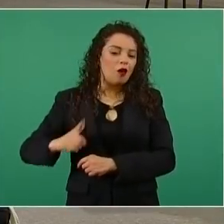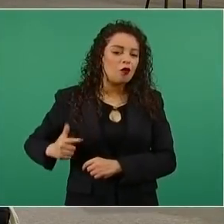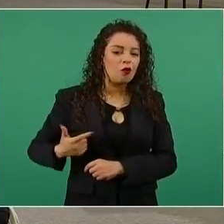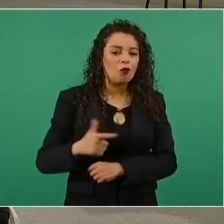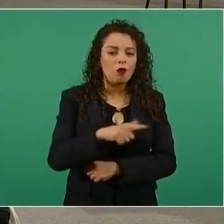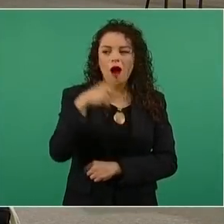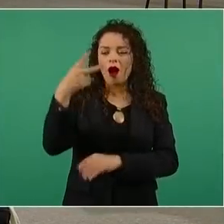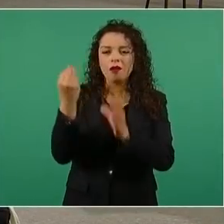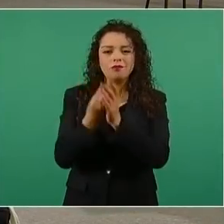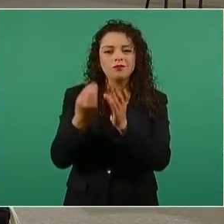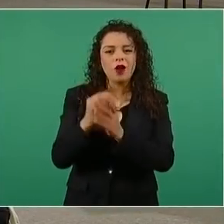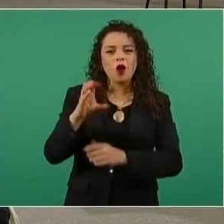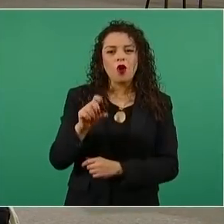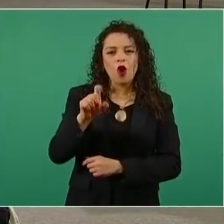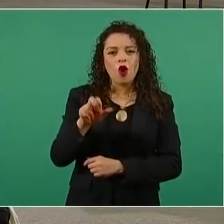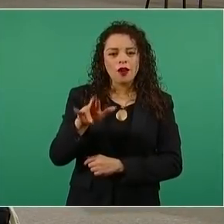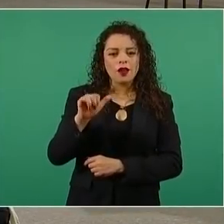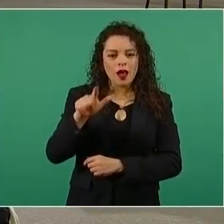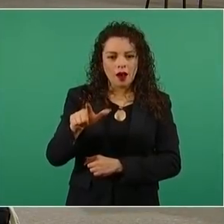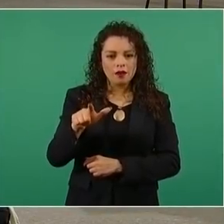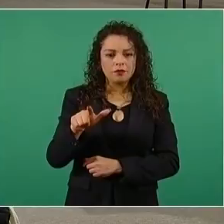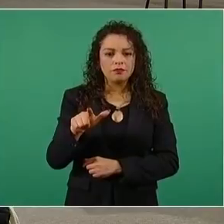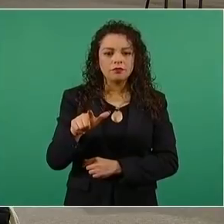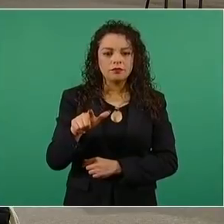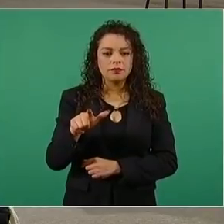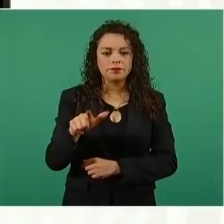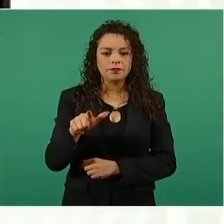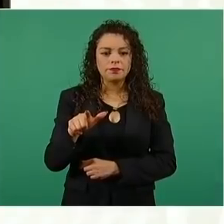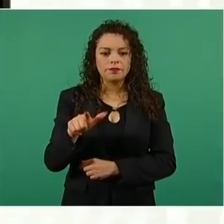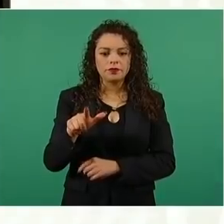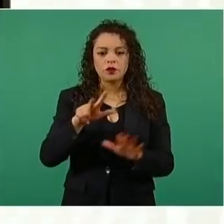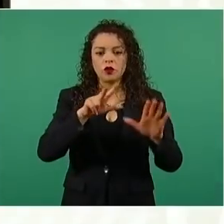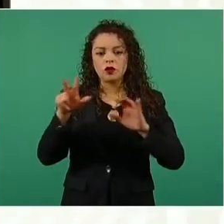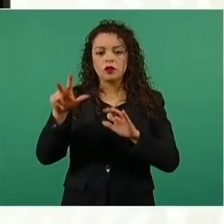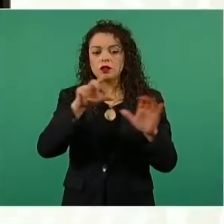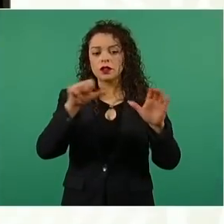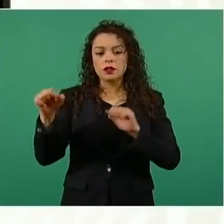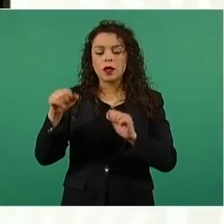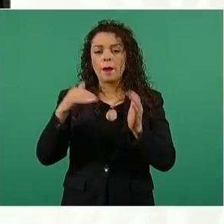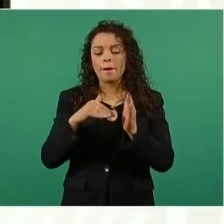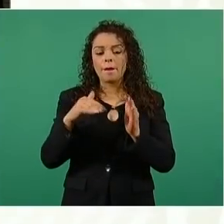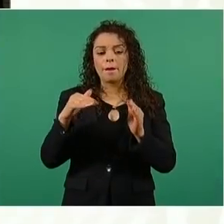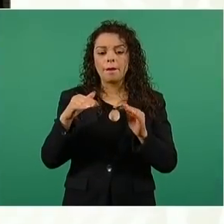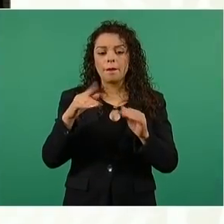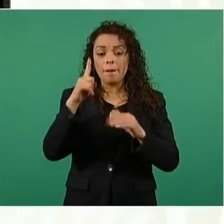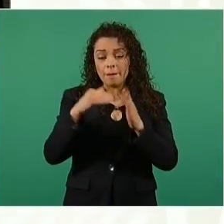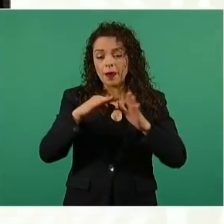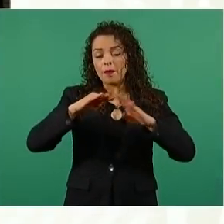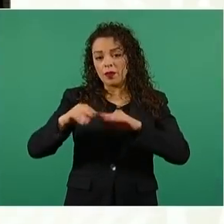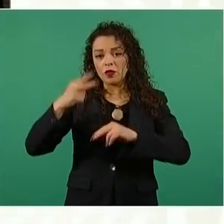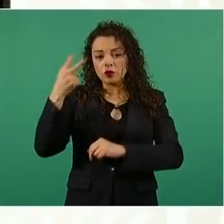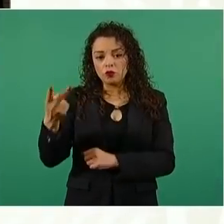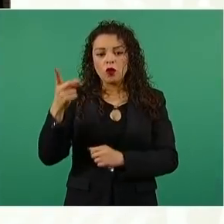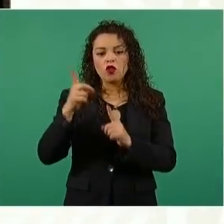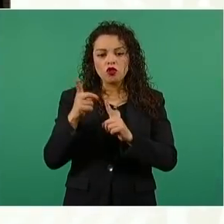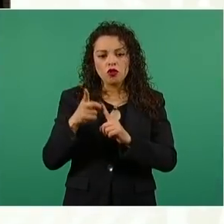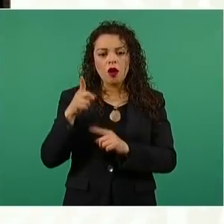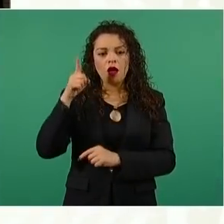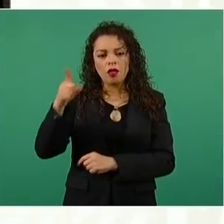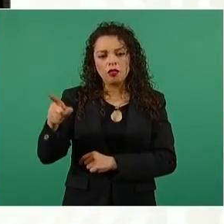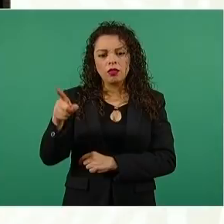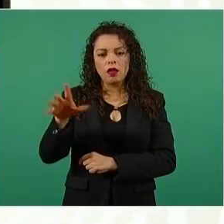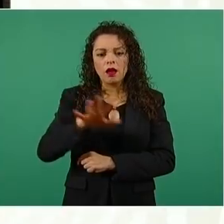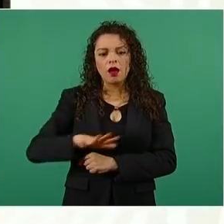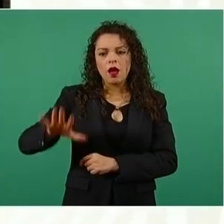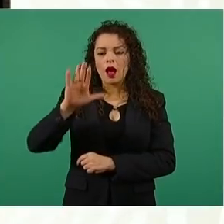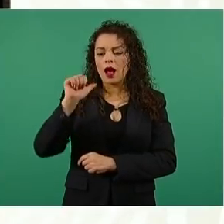4 habitaciones, alberca, amplio jardín, en la ubicación Balcones de Campestre, con una superficie